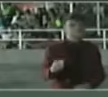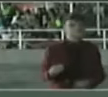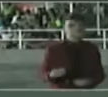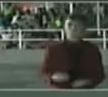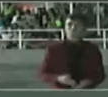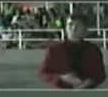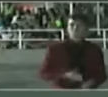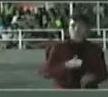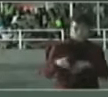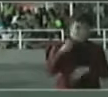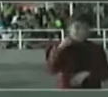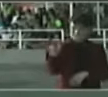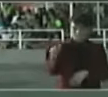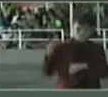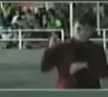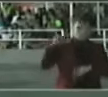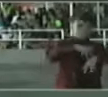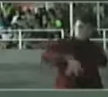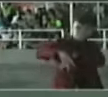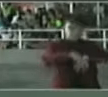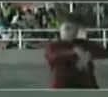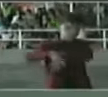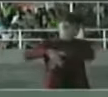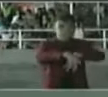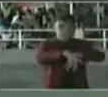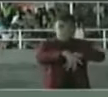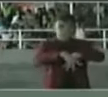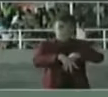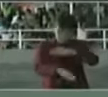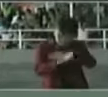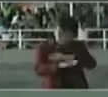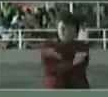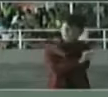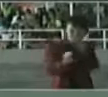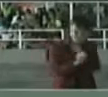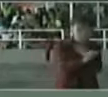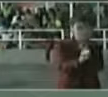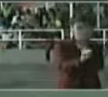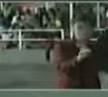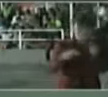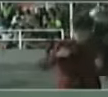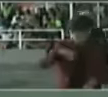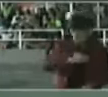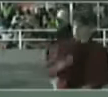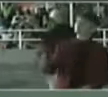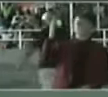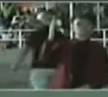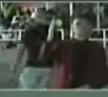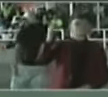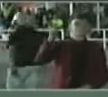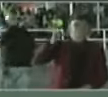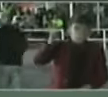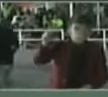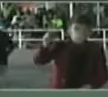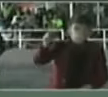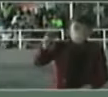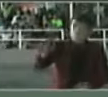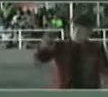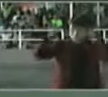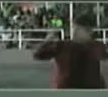como un ejército en orden para seguir anunciando que nuestro Dios sigue siendo el